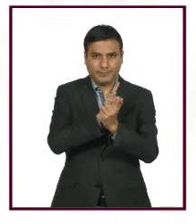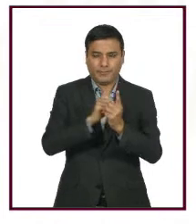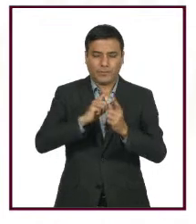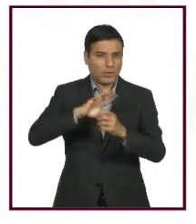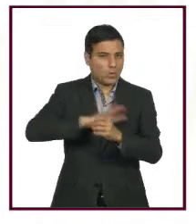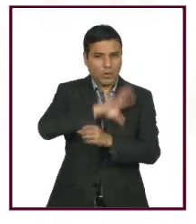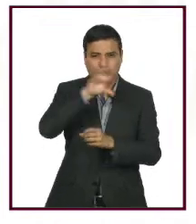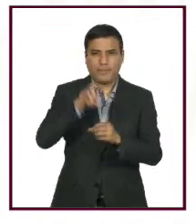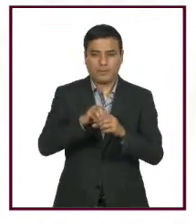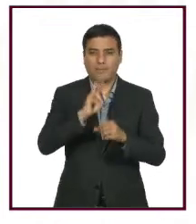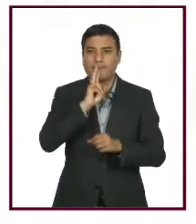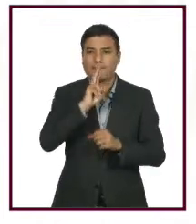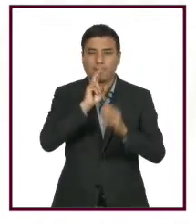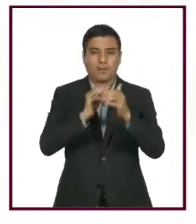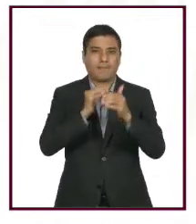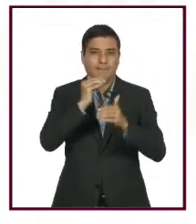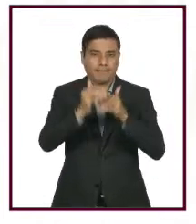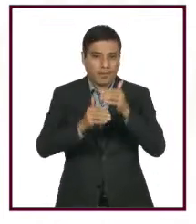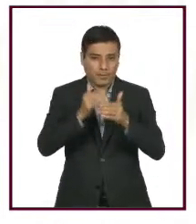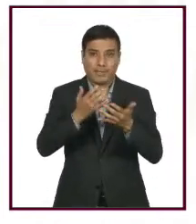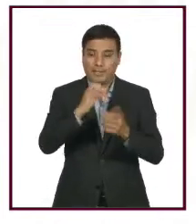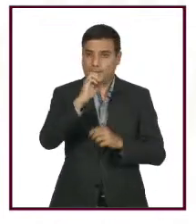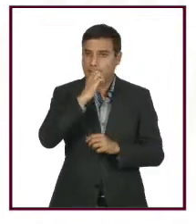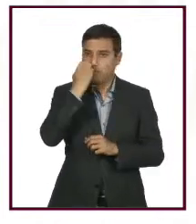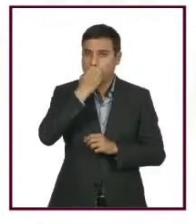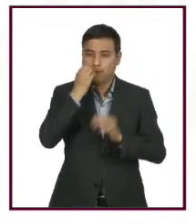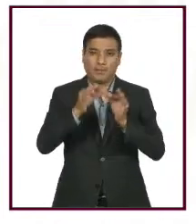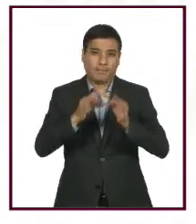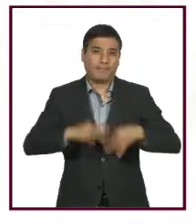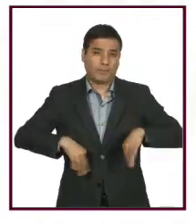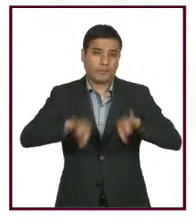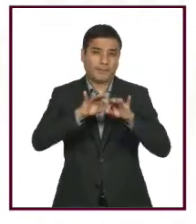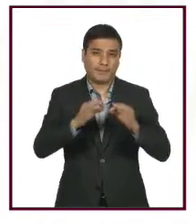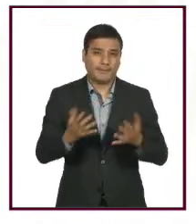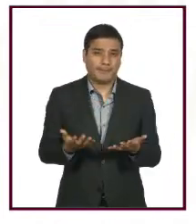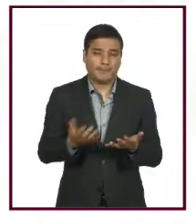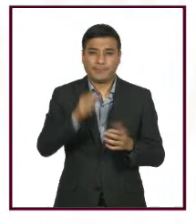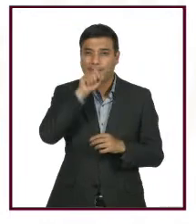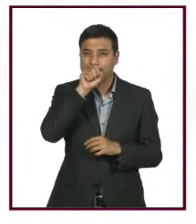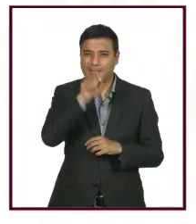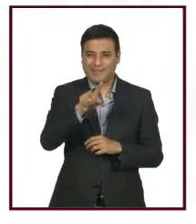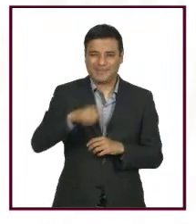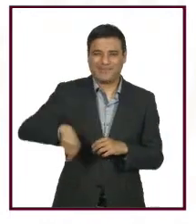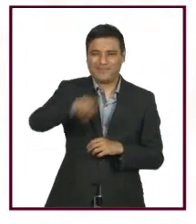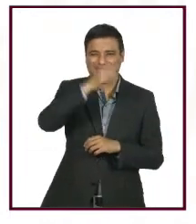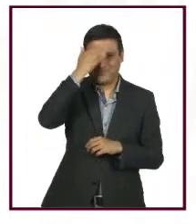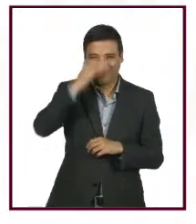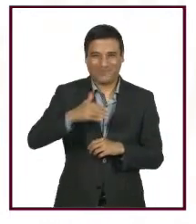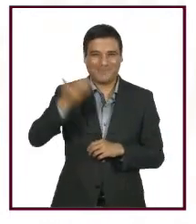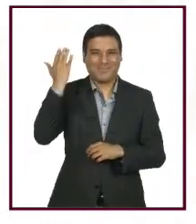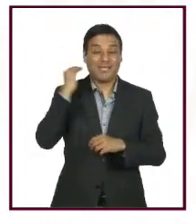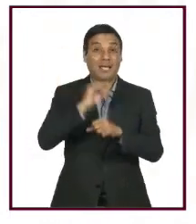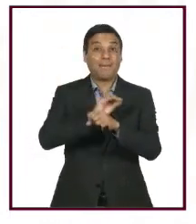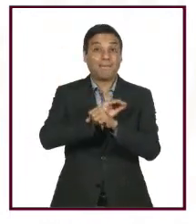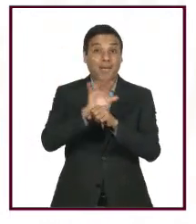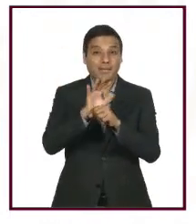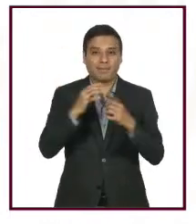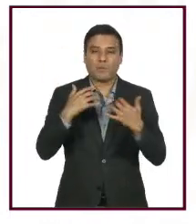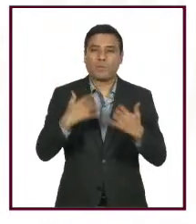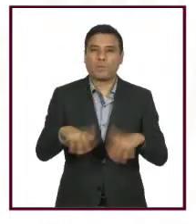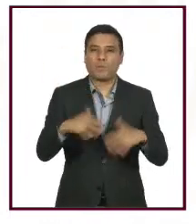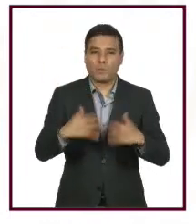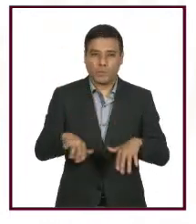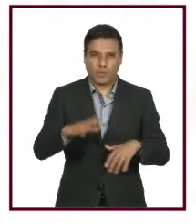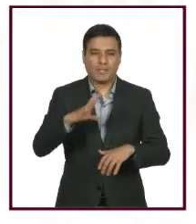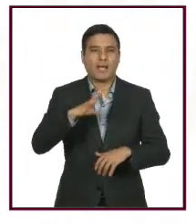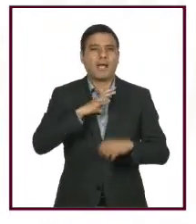físico, ¿no? Por eso es tan importante la escuela y también, como podemos ver, la pandemia pues tuvo muchas repercusiones y va a seguir teniendo